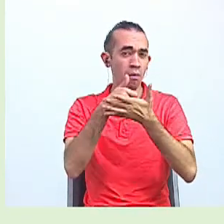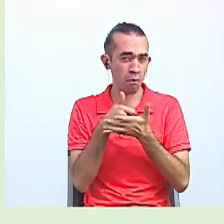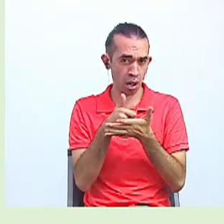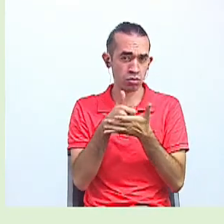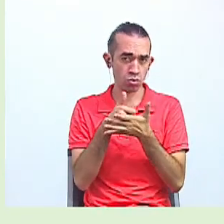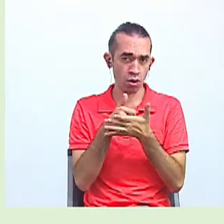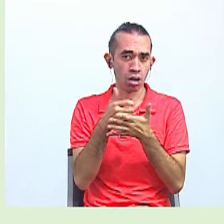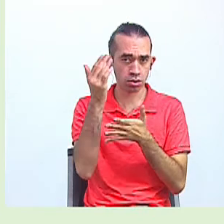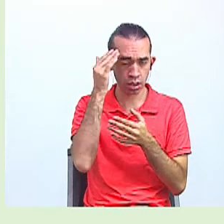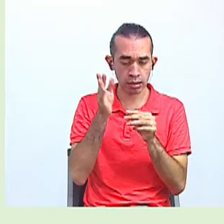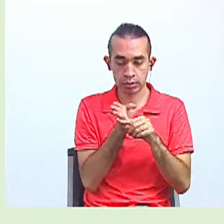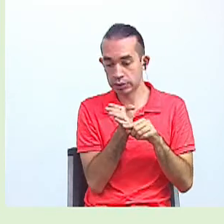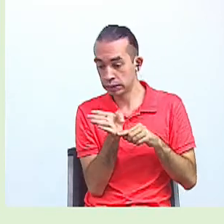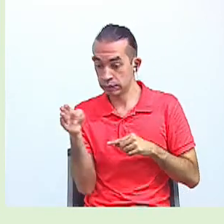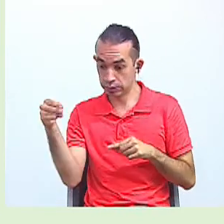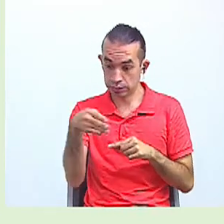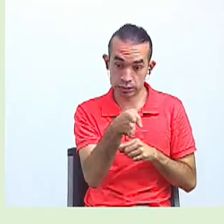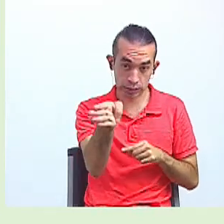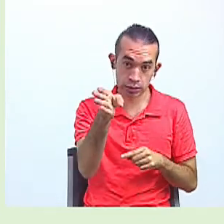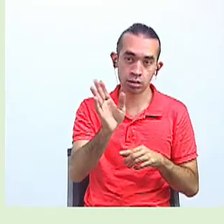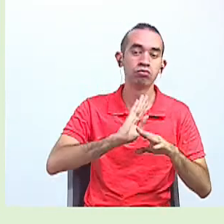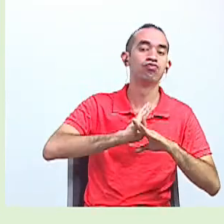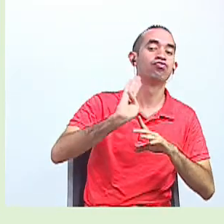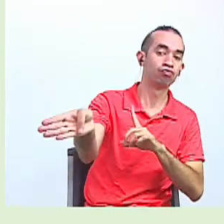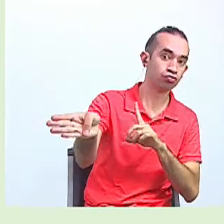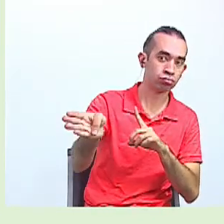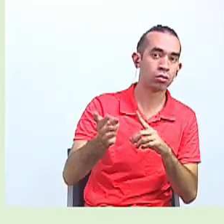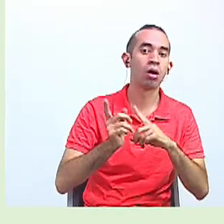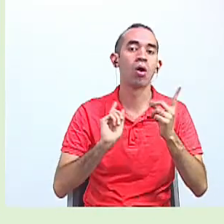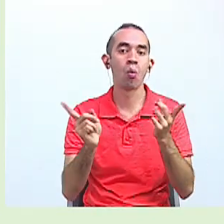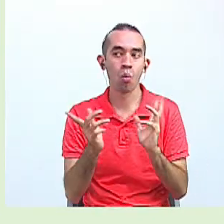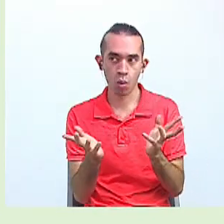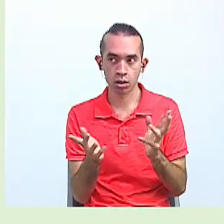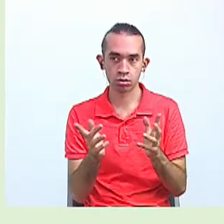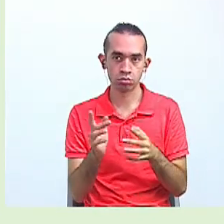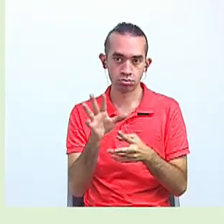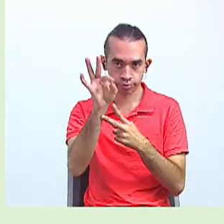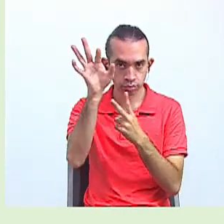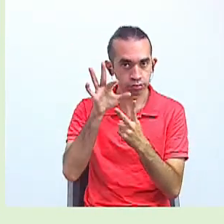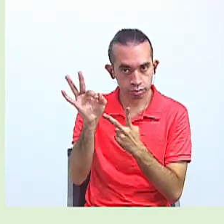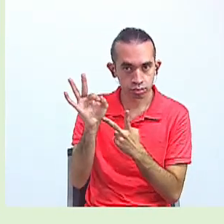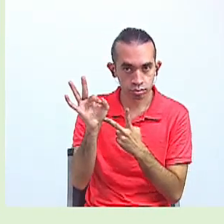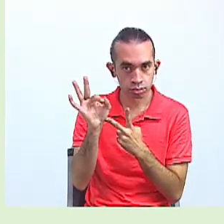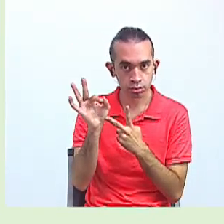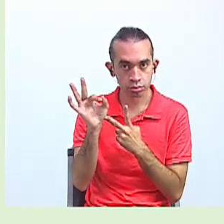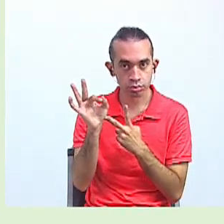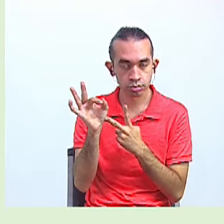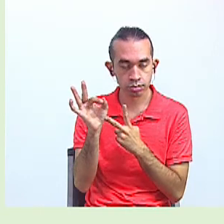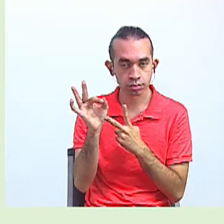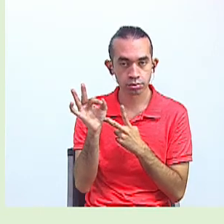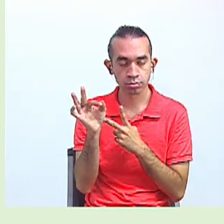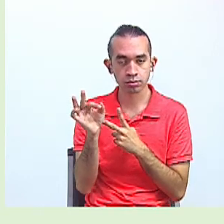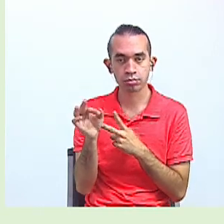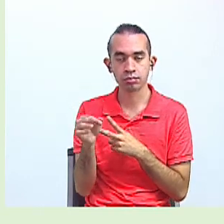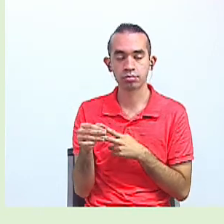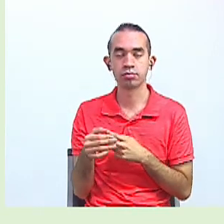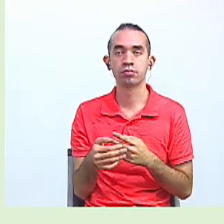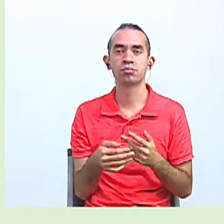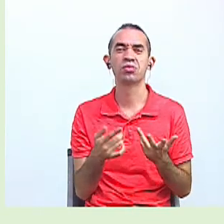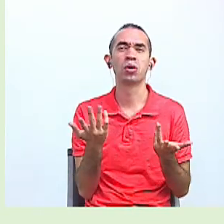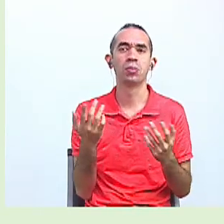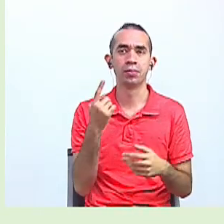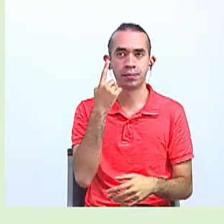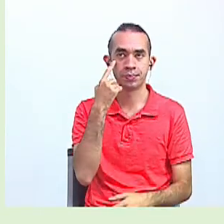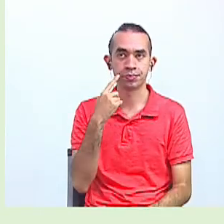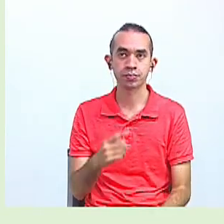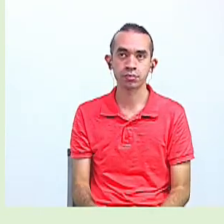la distancia y el desplazamiento, en este caso que Amanda necesita resolver. Entonces veamos cómo fue el